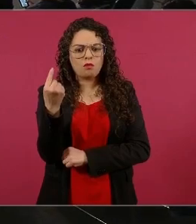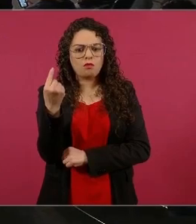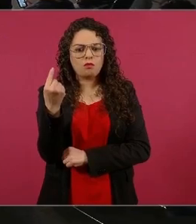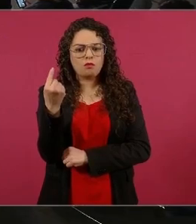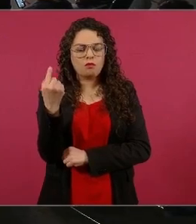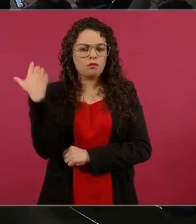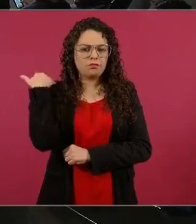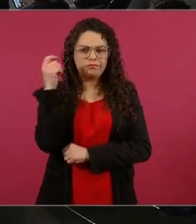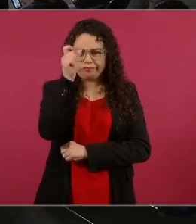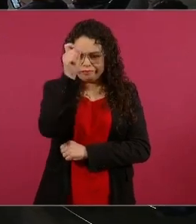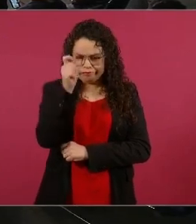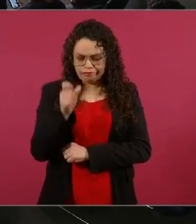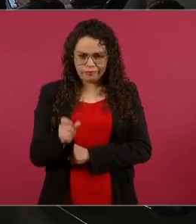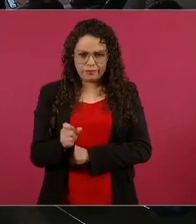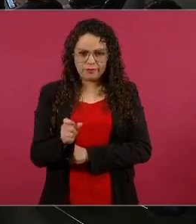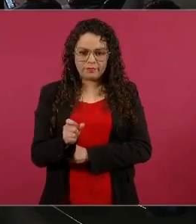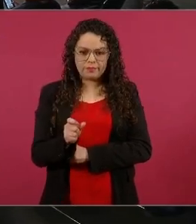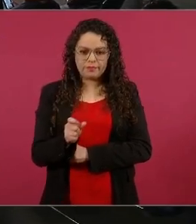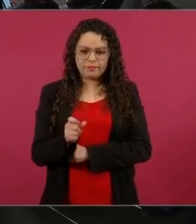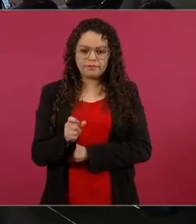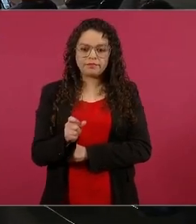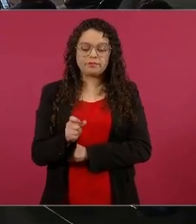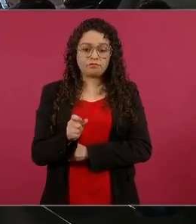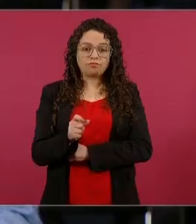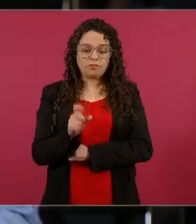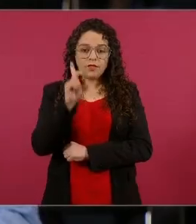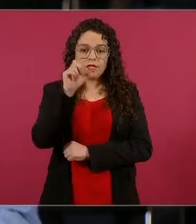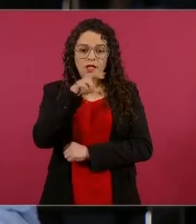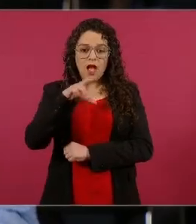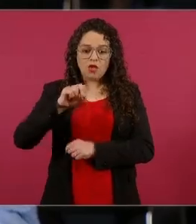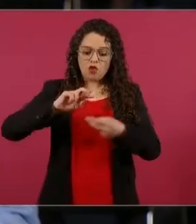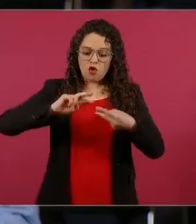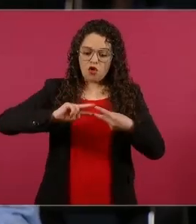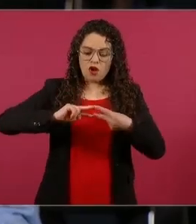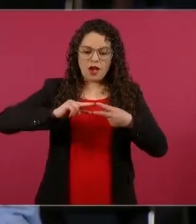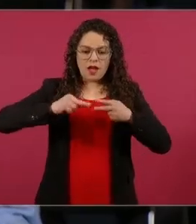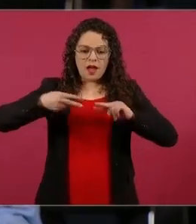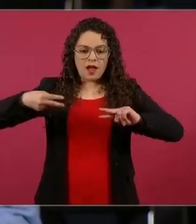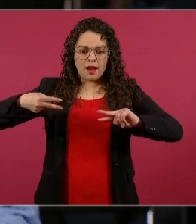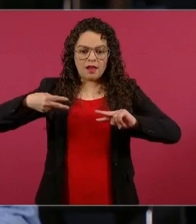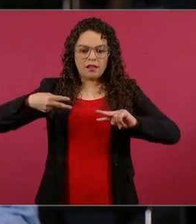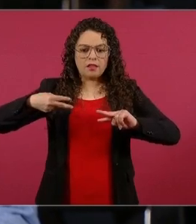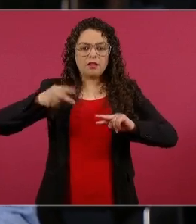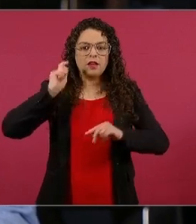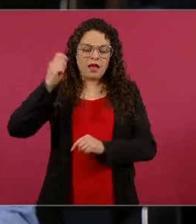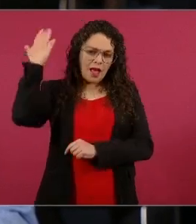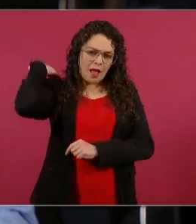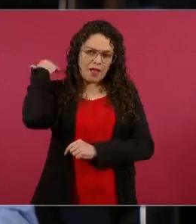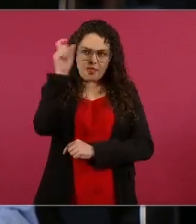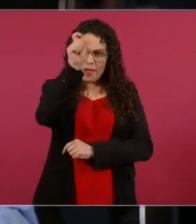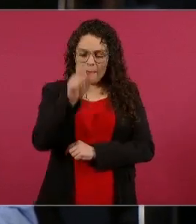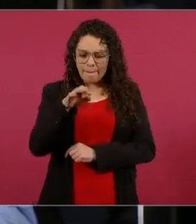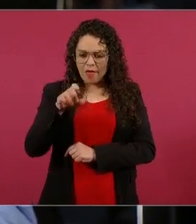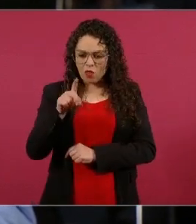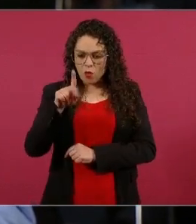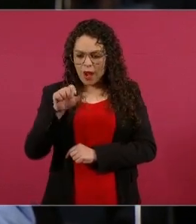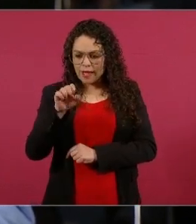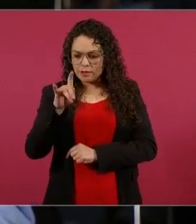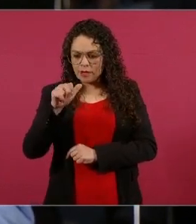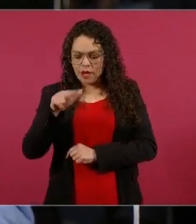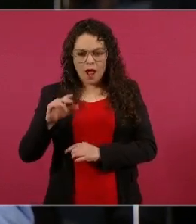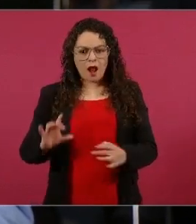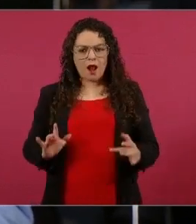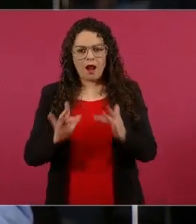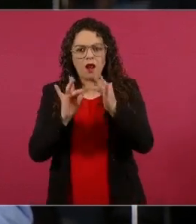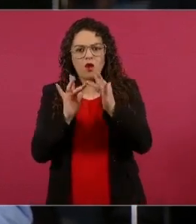pues lo voy a decir así porque sí está fuerte genética que daña y mata las neuronas motoras de la médula espinal y parte del cerebro que está conectado a